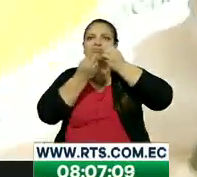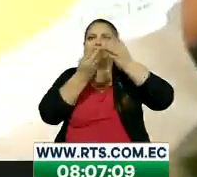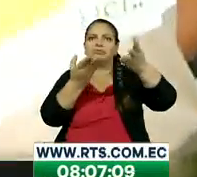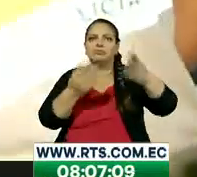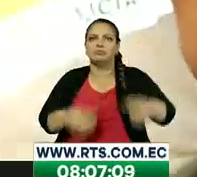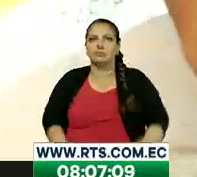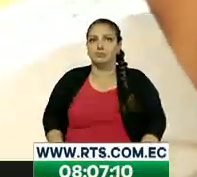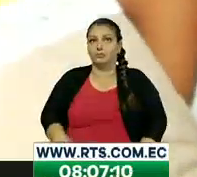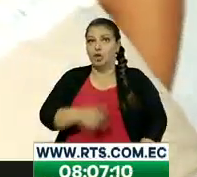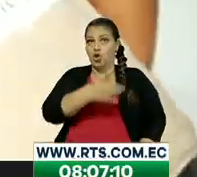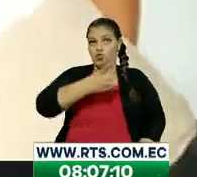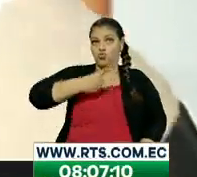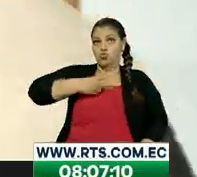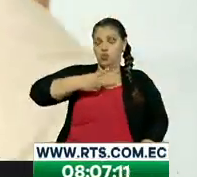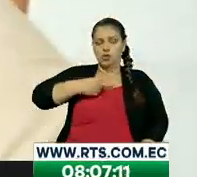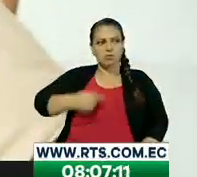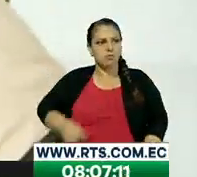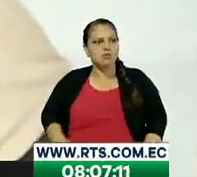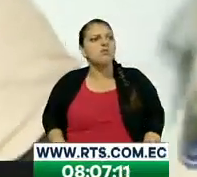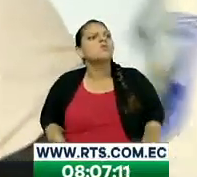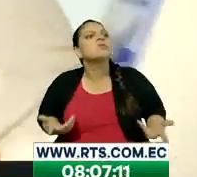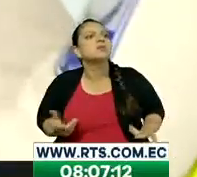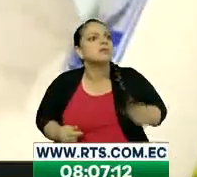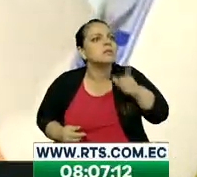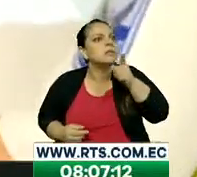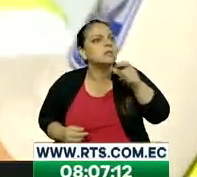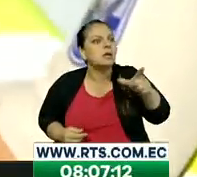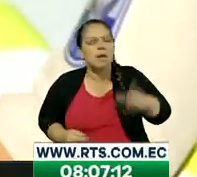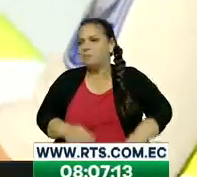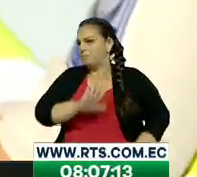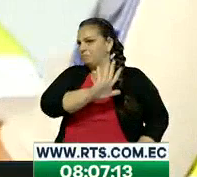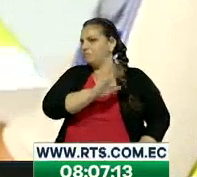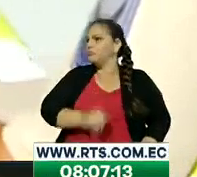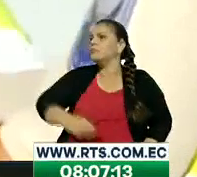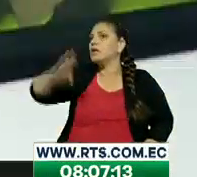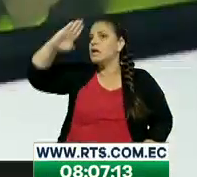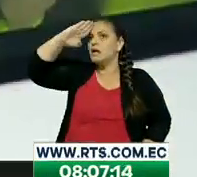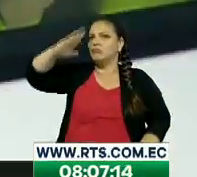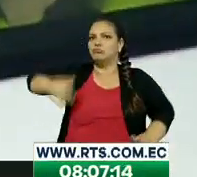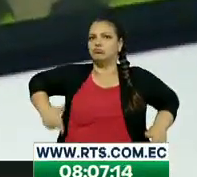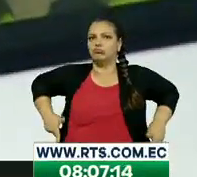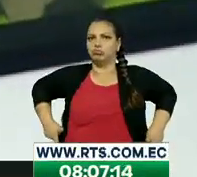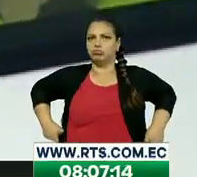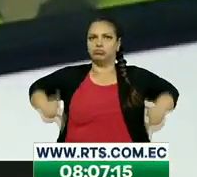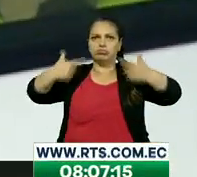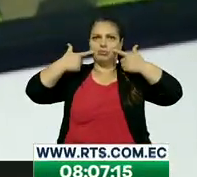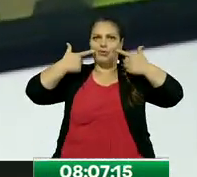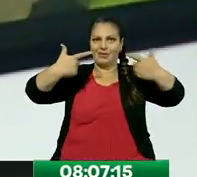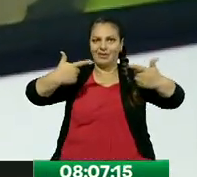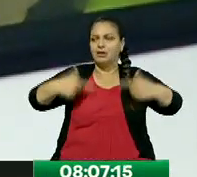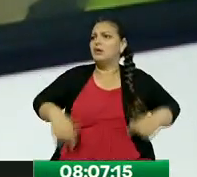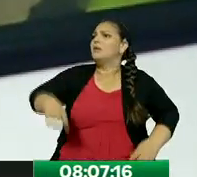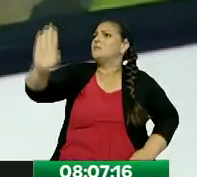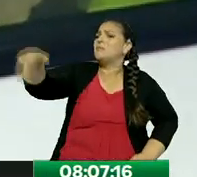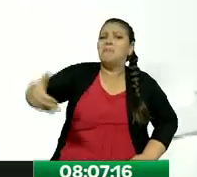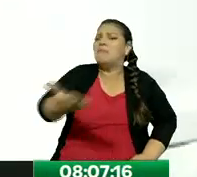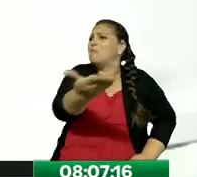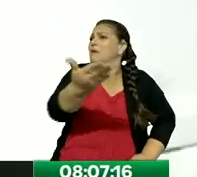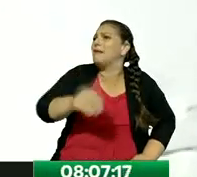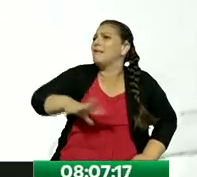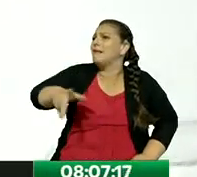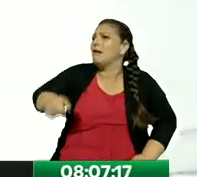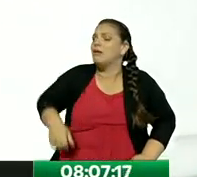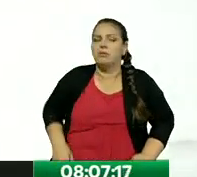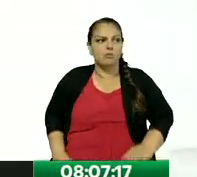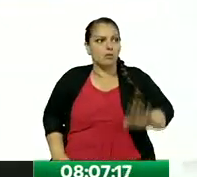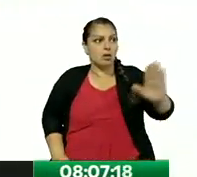de inmediato puso en alerta a los guardias del centro comercial y estos a su vez llamaron a los agentes de la Policía Nacional, logrando